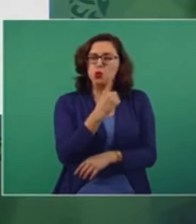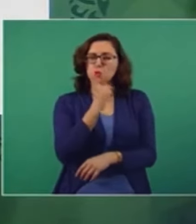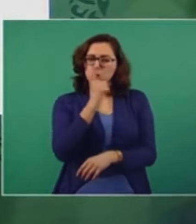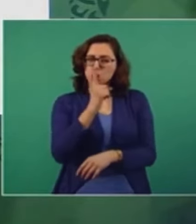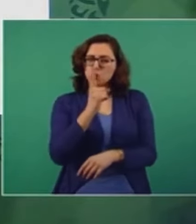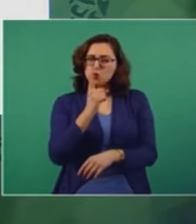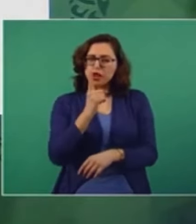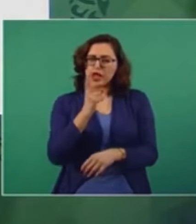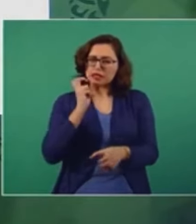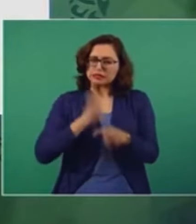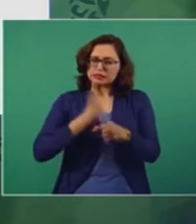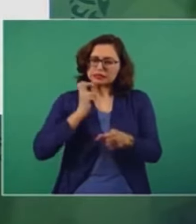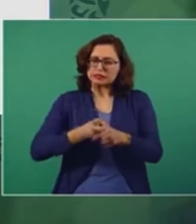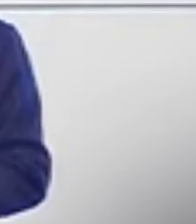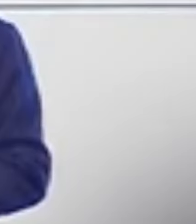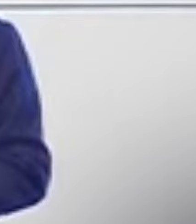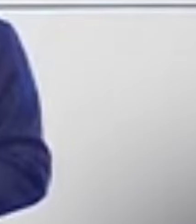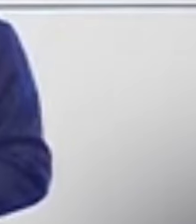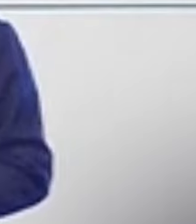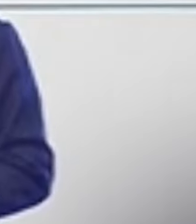Una caguama Pacífico.